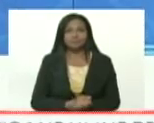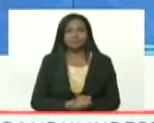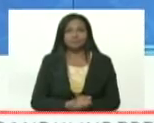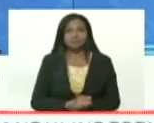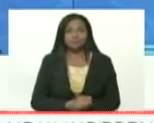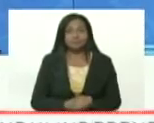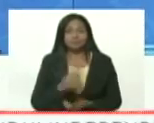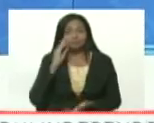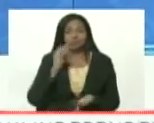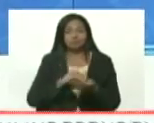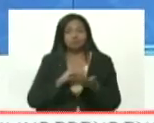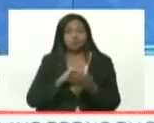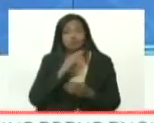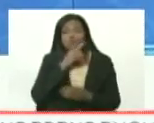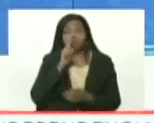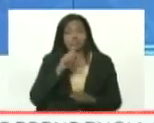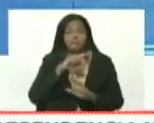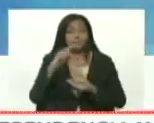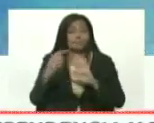Aquí me pusieron el nombre completo.